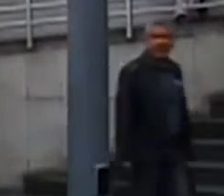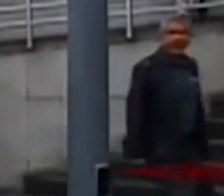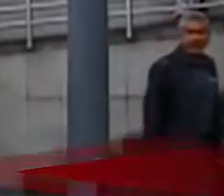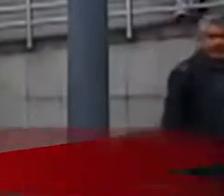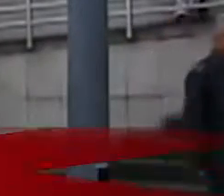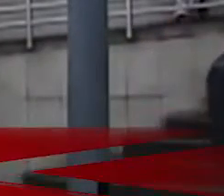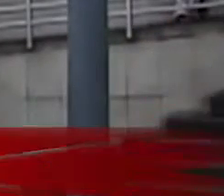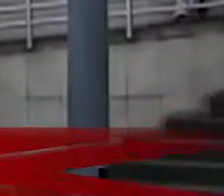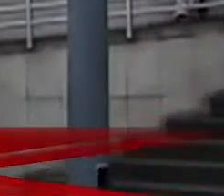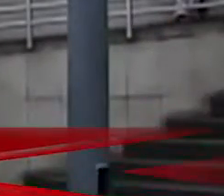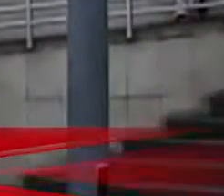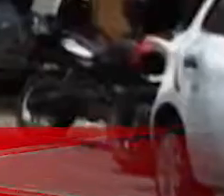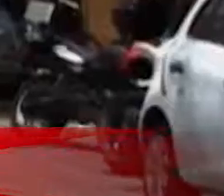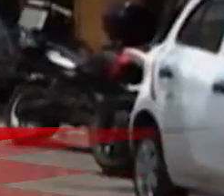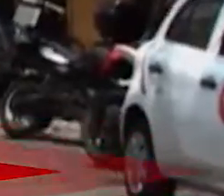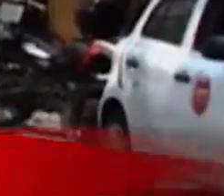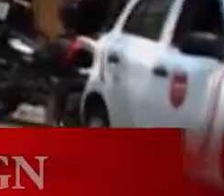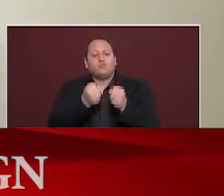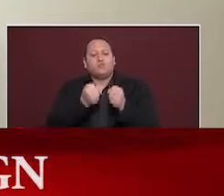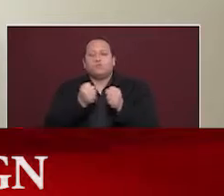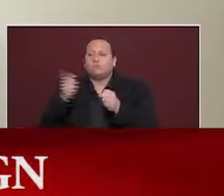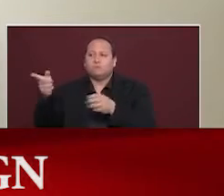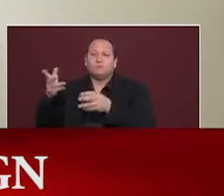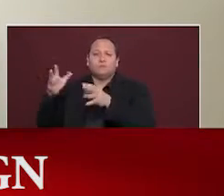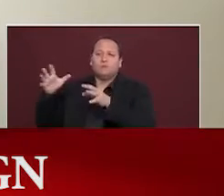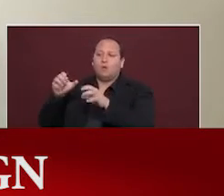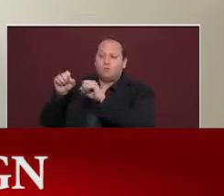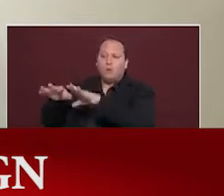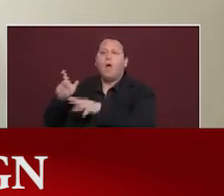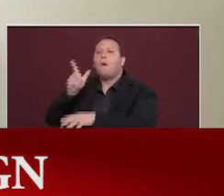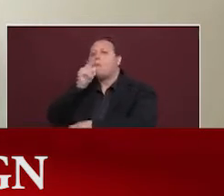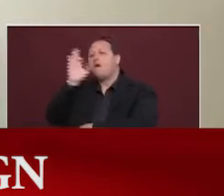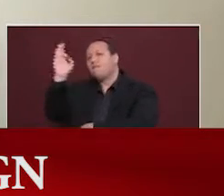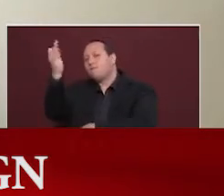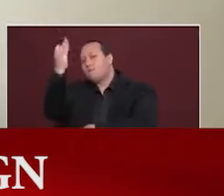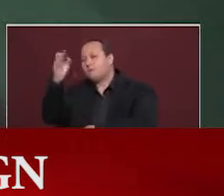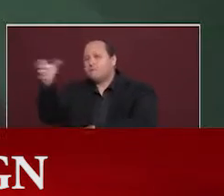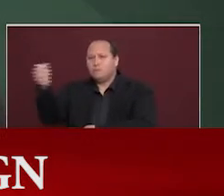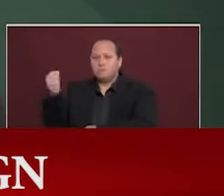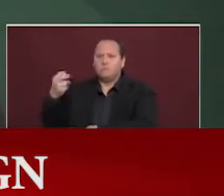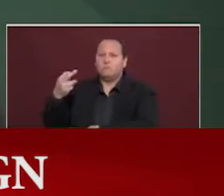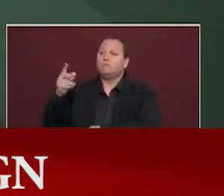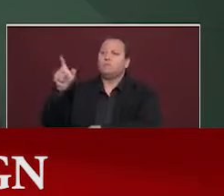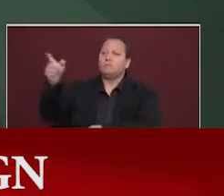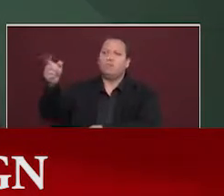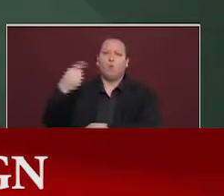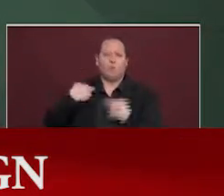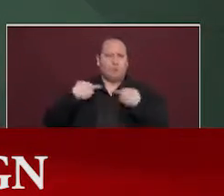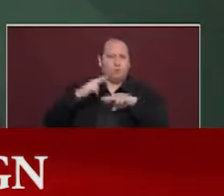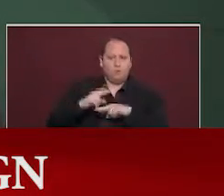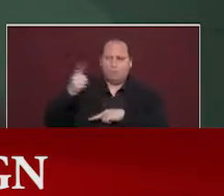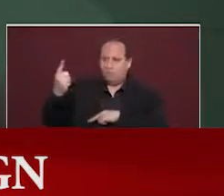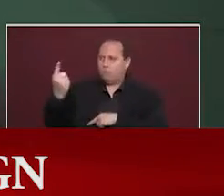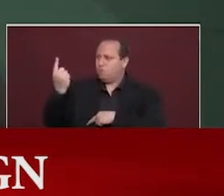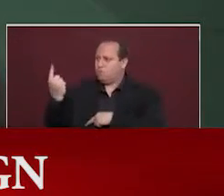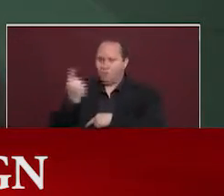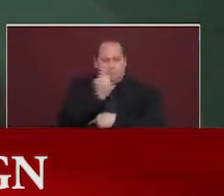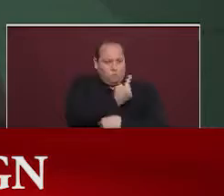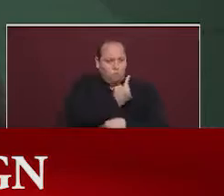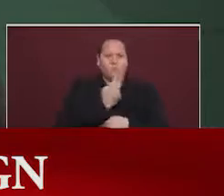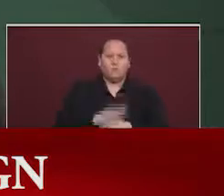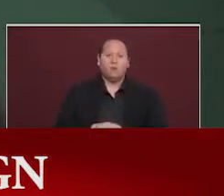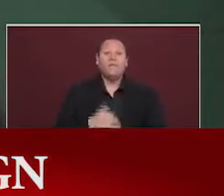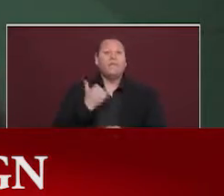tardar en 10 días tendrá un comandante en jefe en conferencia de prensa desde tijuana el jefe del ejecutivo afirmó que de esta manera será posible